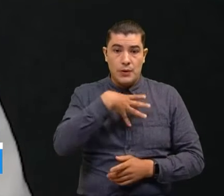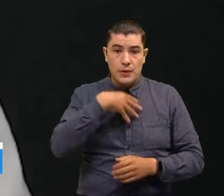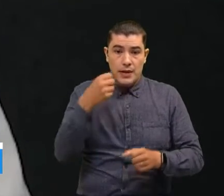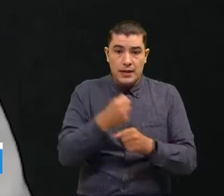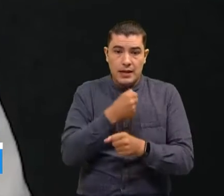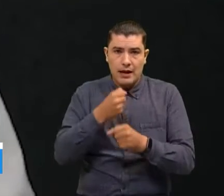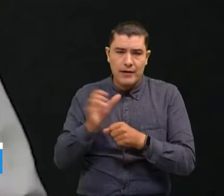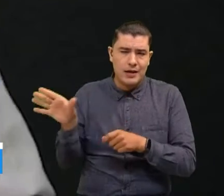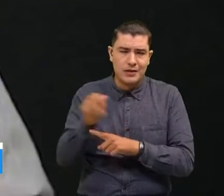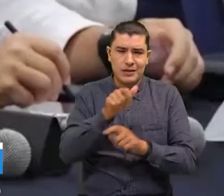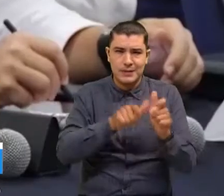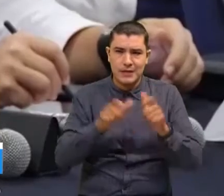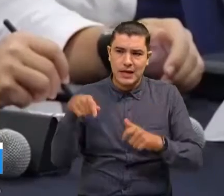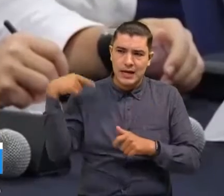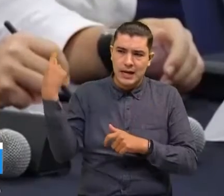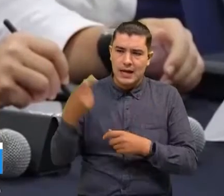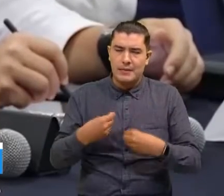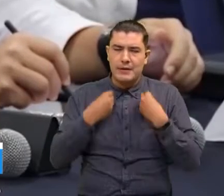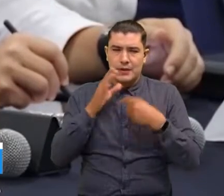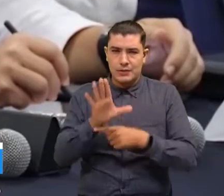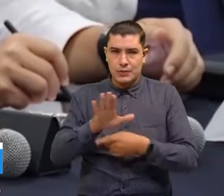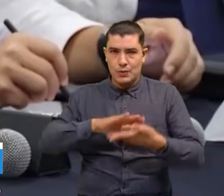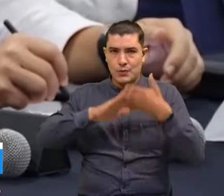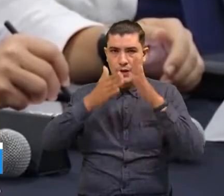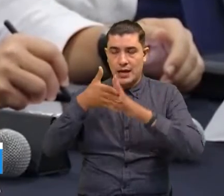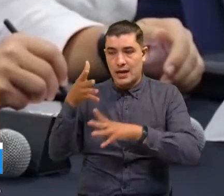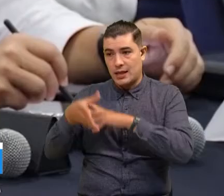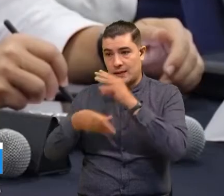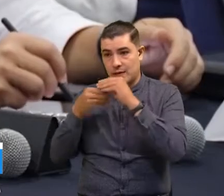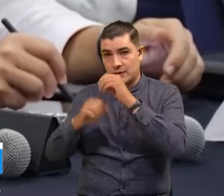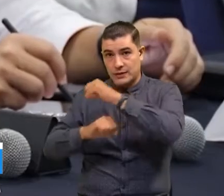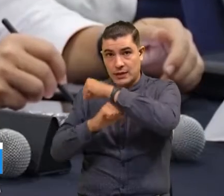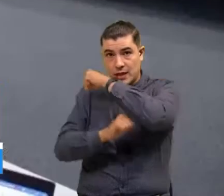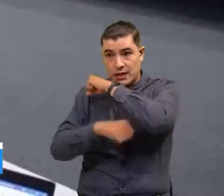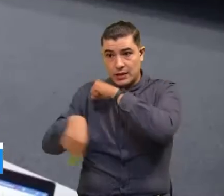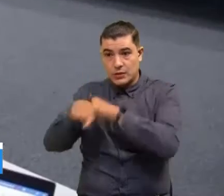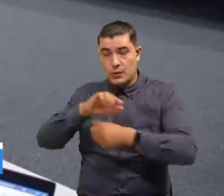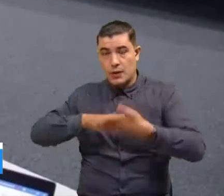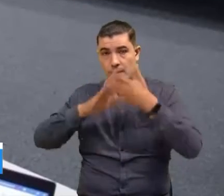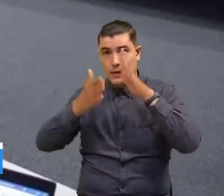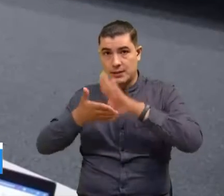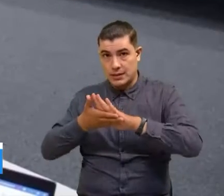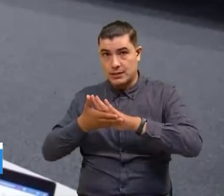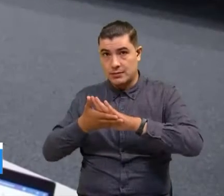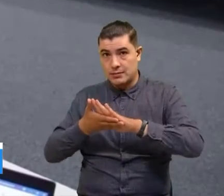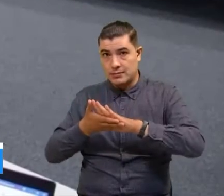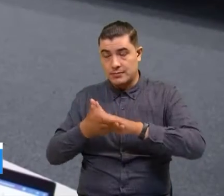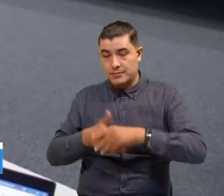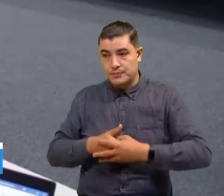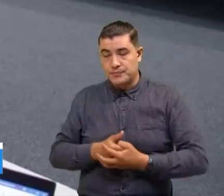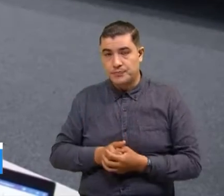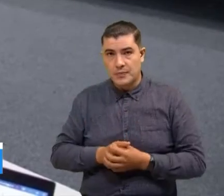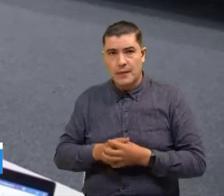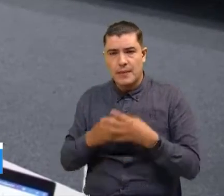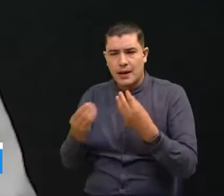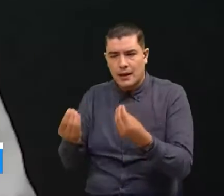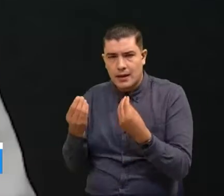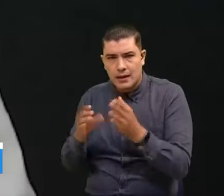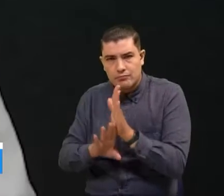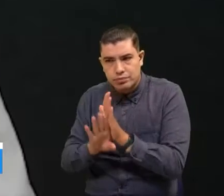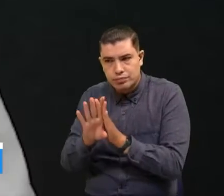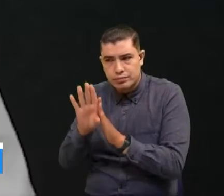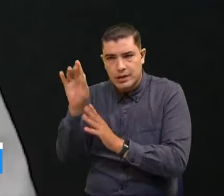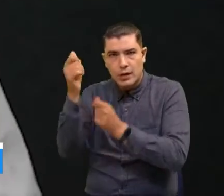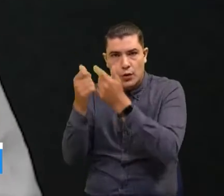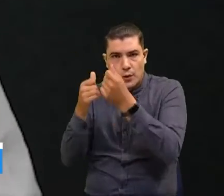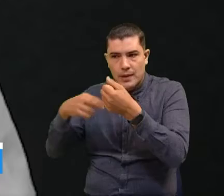en el territorio, a fortalecer sus capacidades y competencias para lograrlo y con ello reactivar la economía de